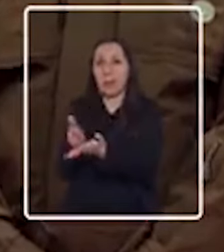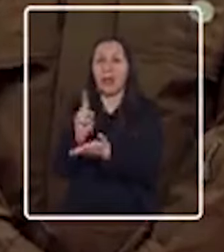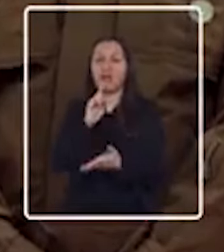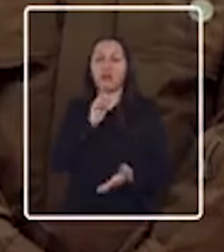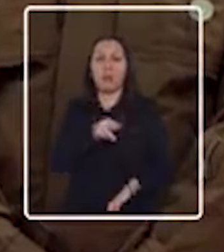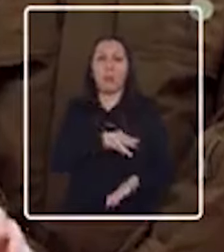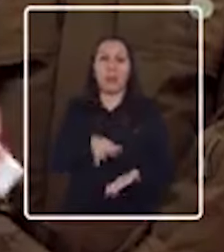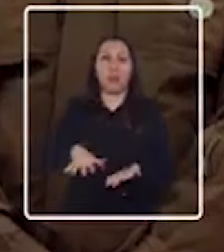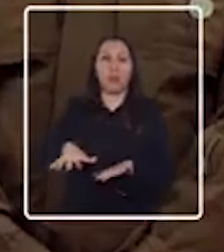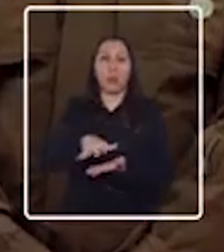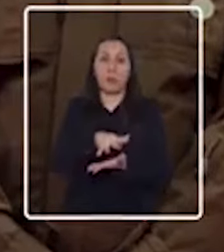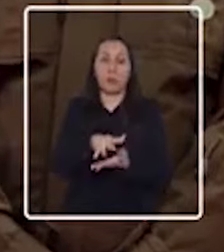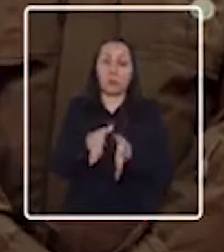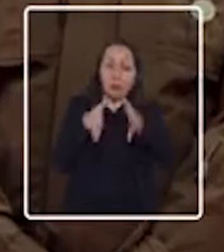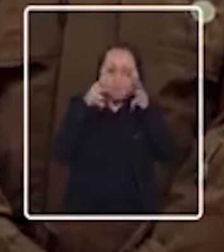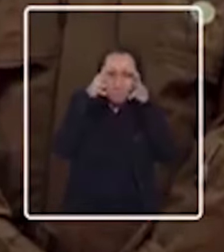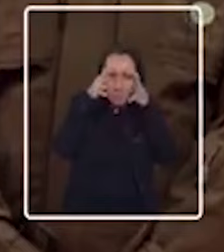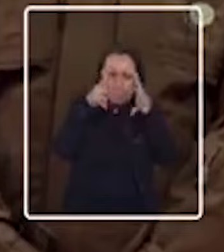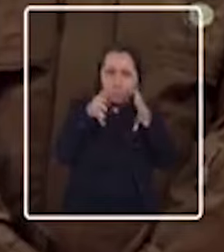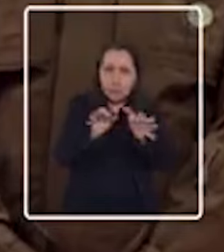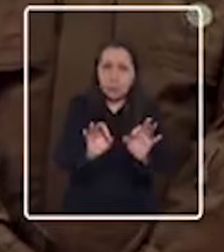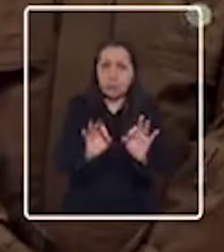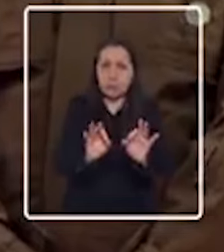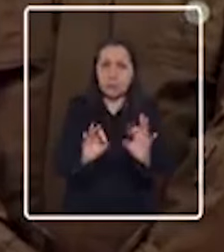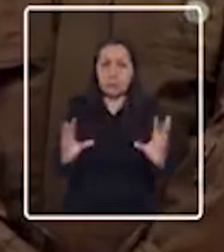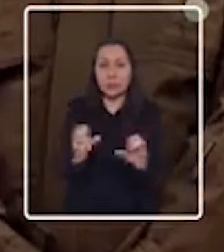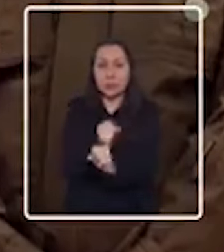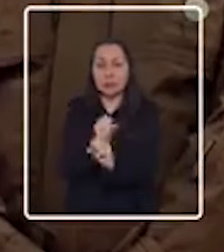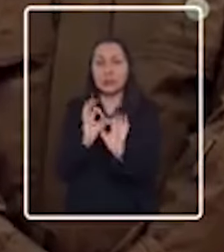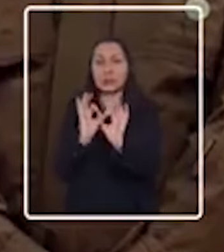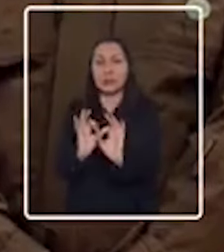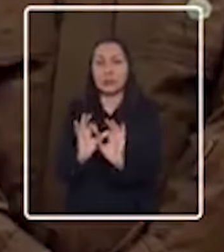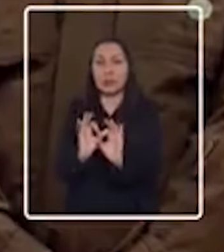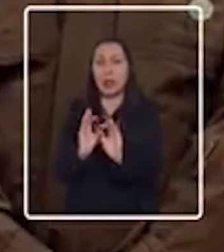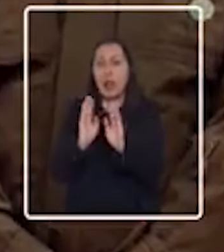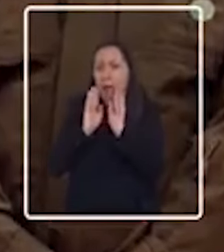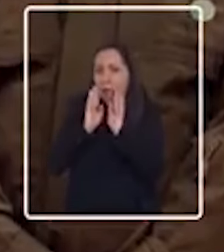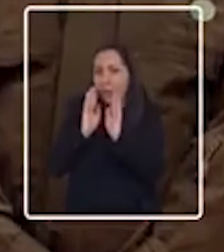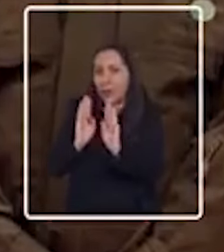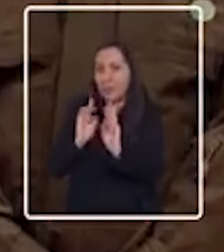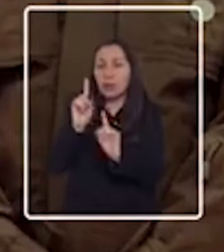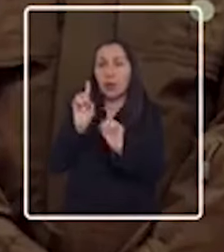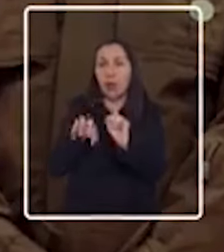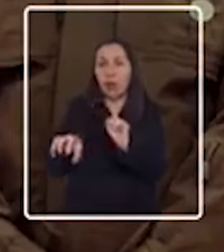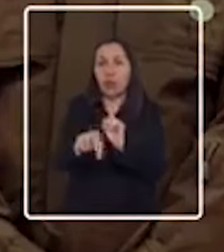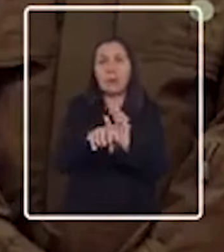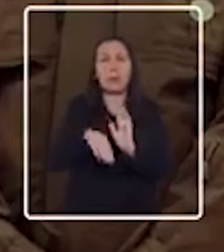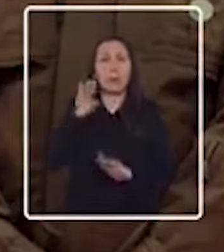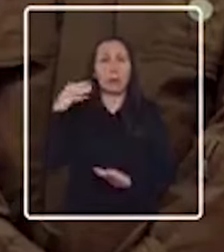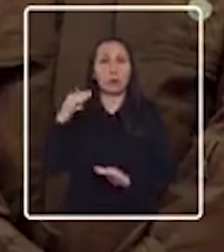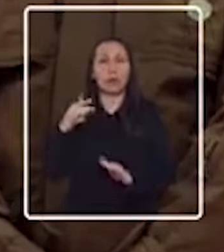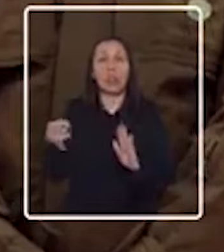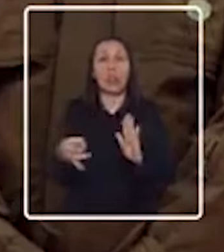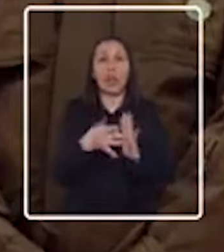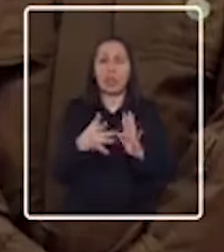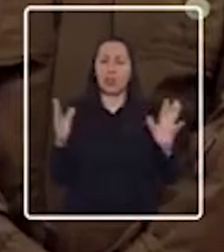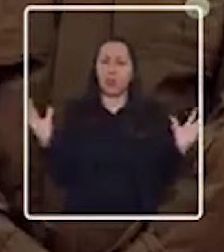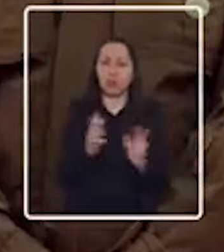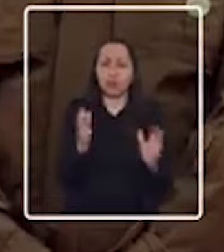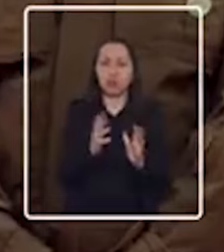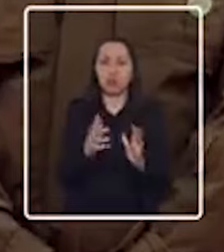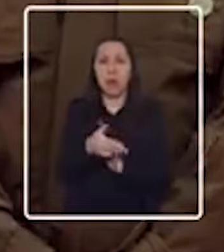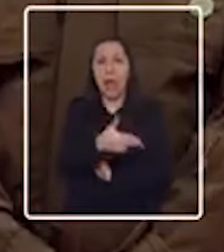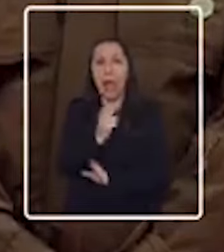región metropolitana, que se van a focalizar, simplificar, para poner foco en aquellas cosas que son prioridad. Los delitos violentos,